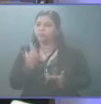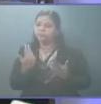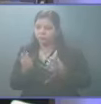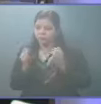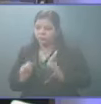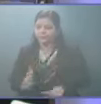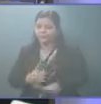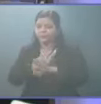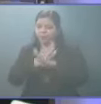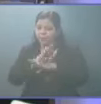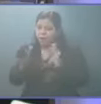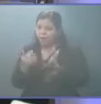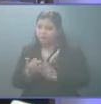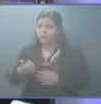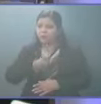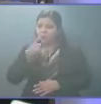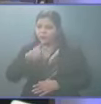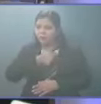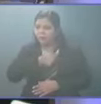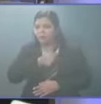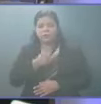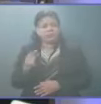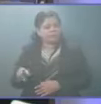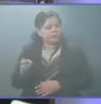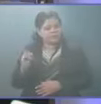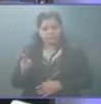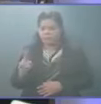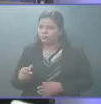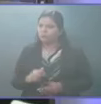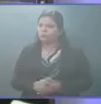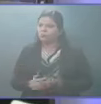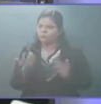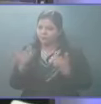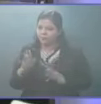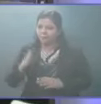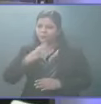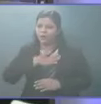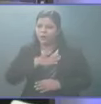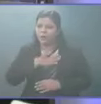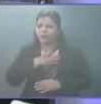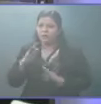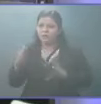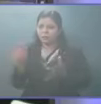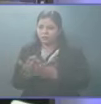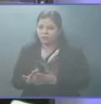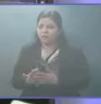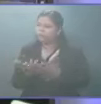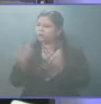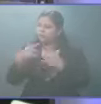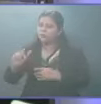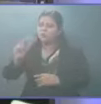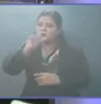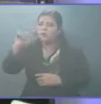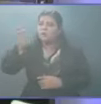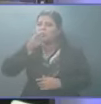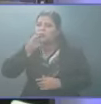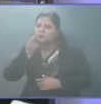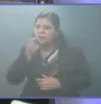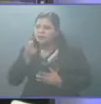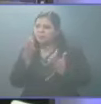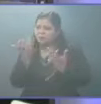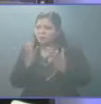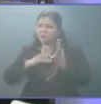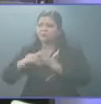evitar la automedicación, siempre se da. Usted se acerca a cualquier supermercado o farmacia en Estados Unidos y tienen un montón